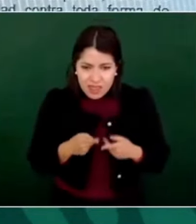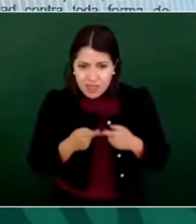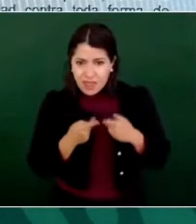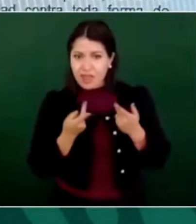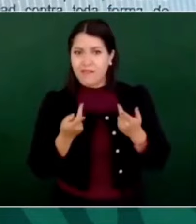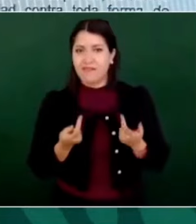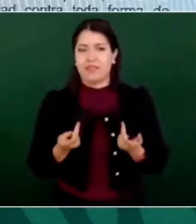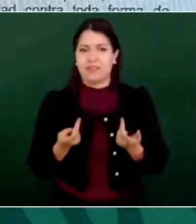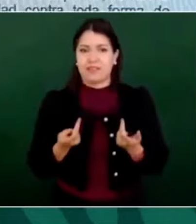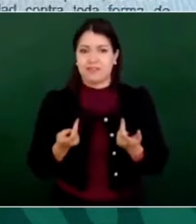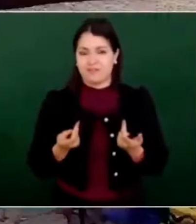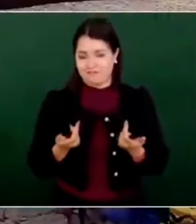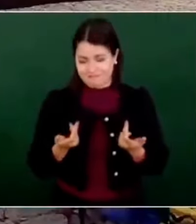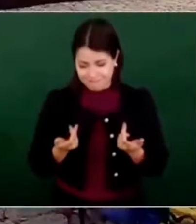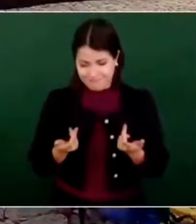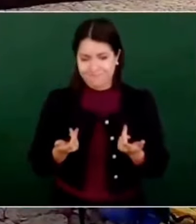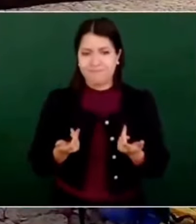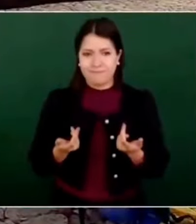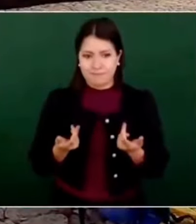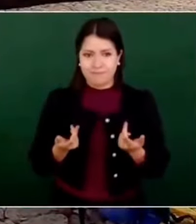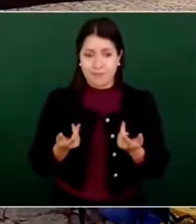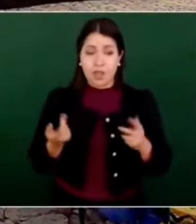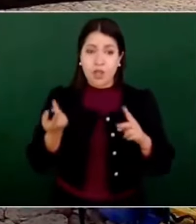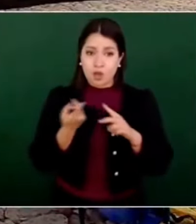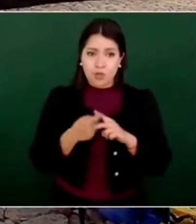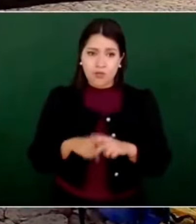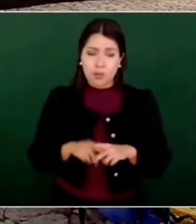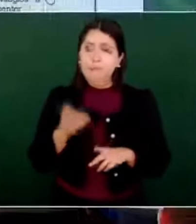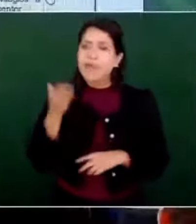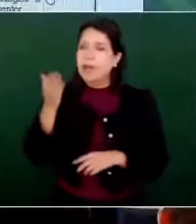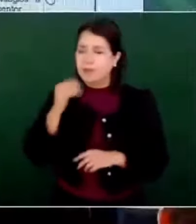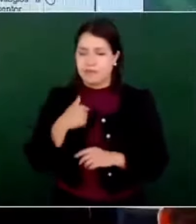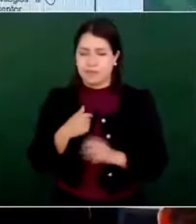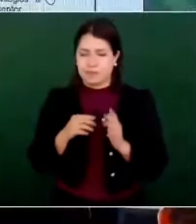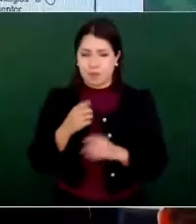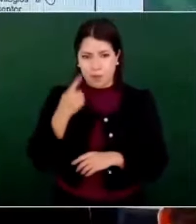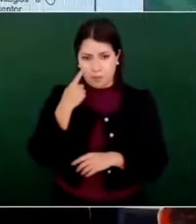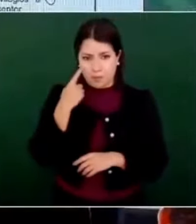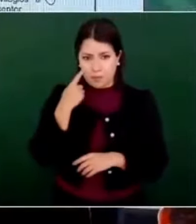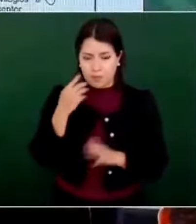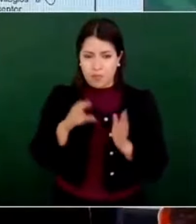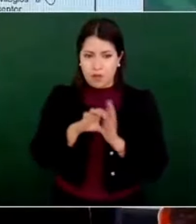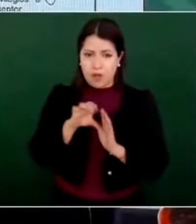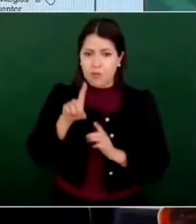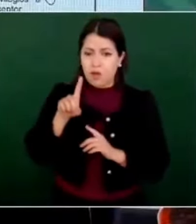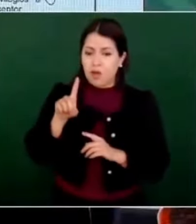y entonces empiezan a pedir a ver la DEA